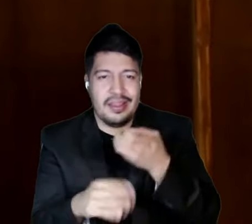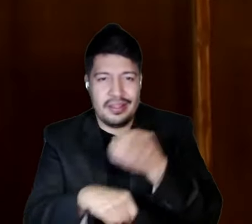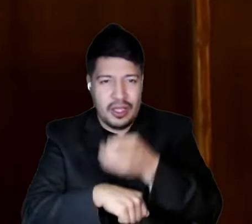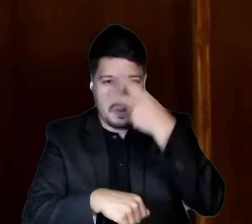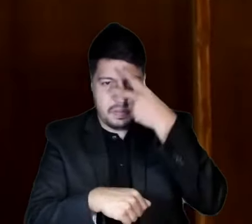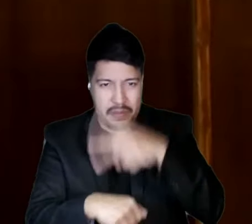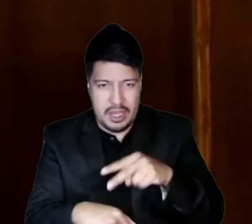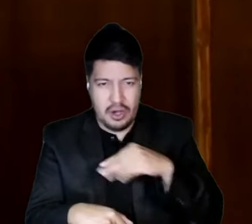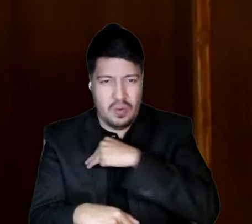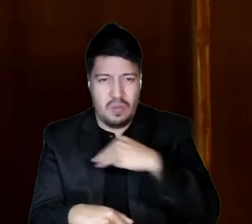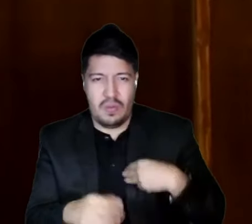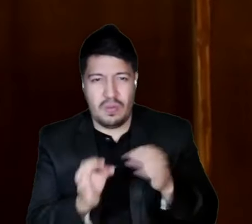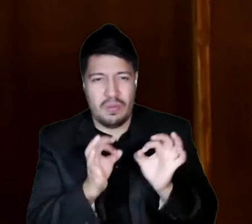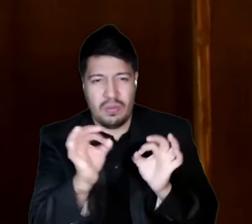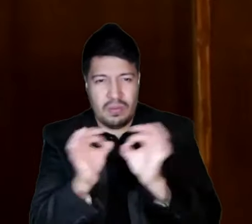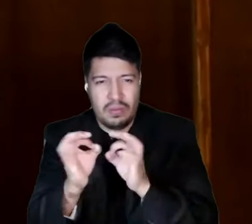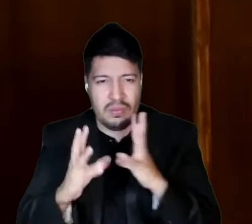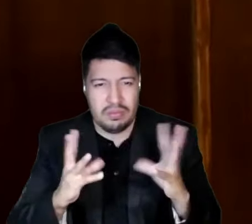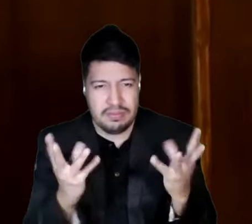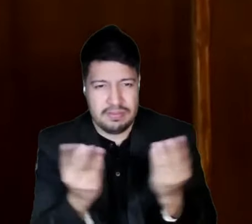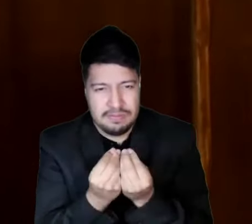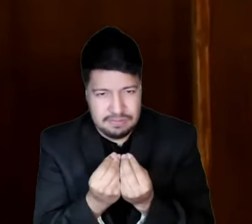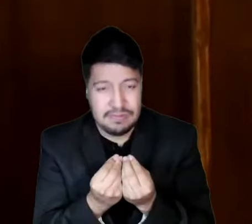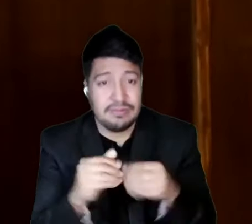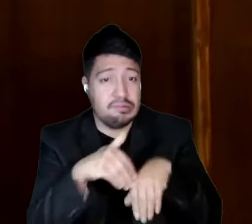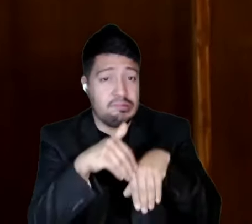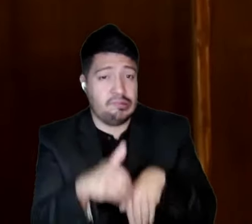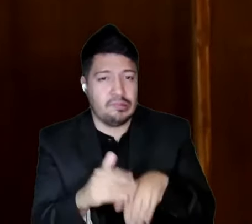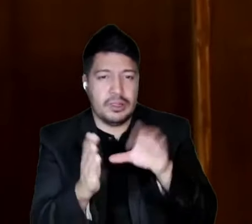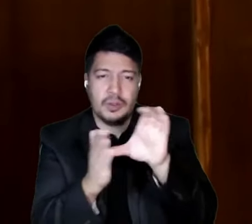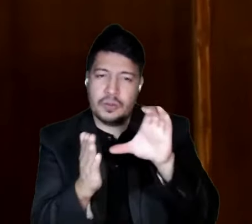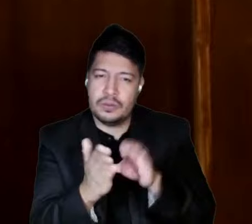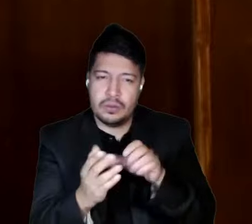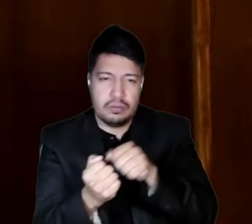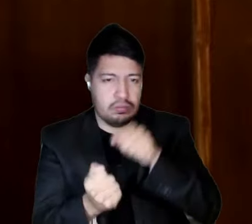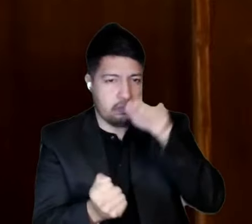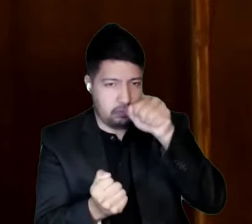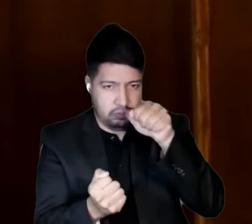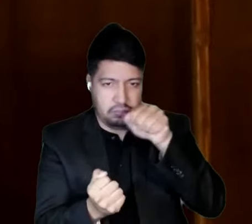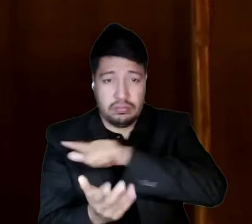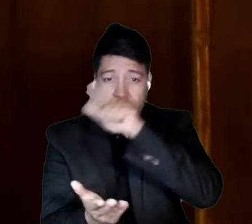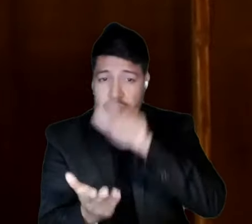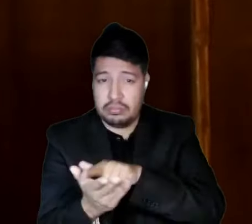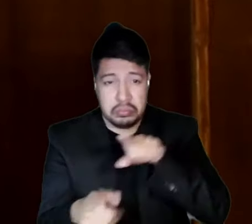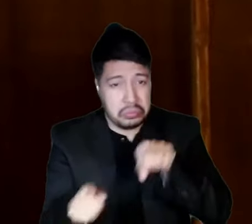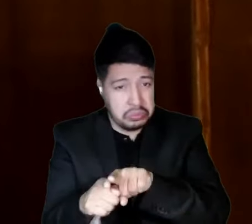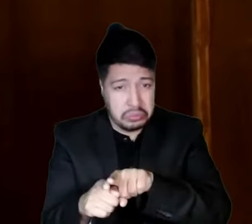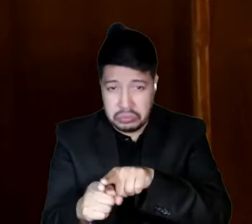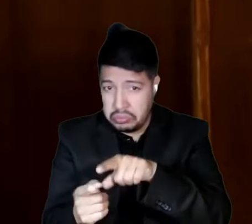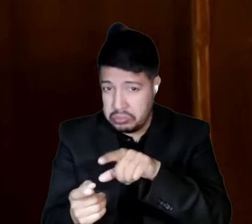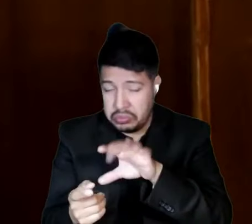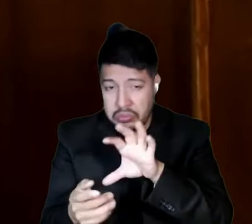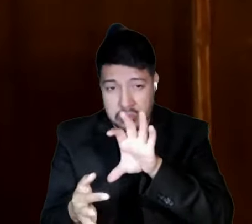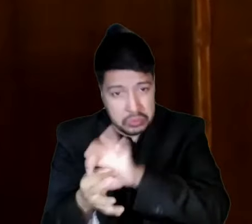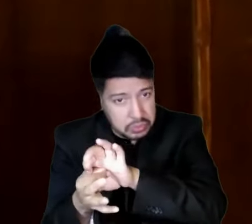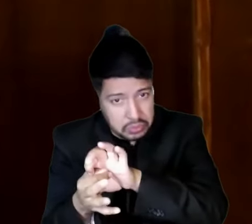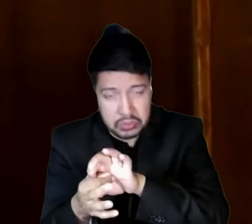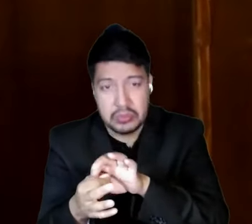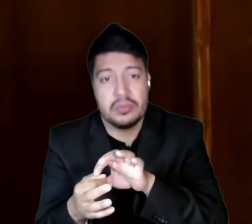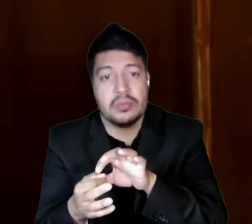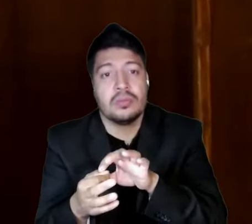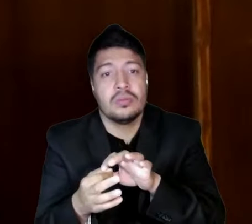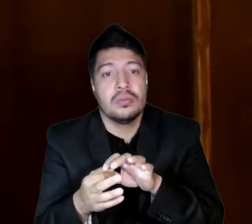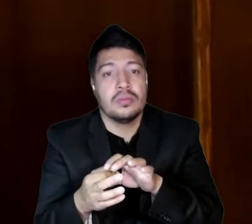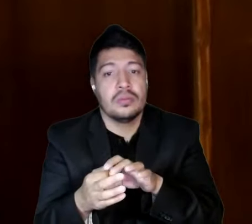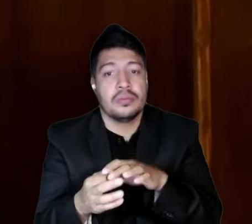acordó se procediera con apego a la Constitución a la ley de la materia y las prácticas a los usos parlamentarios de